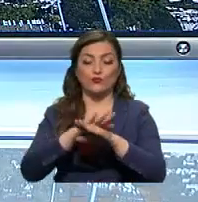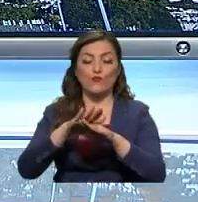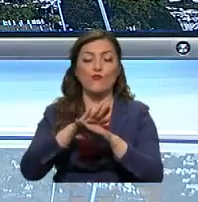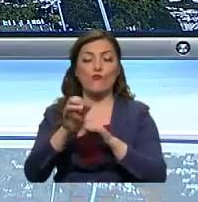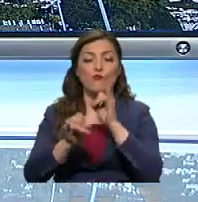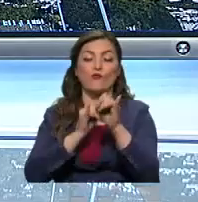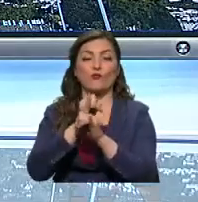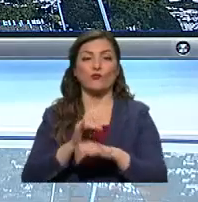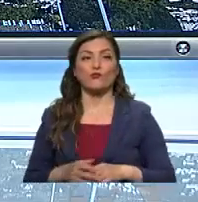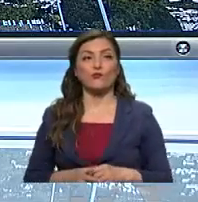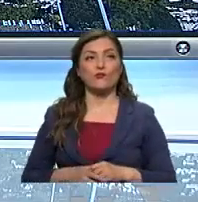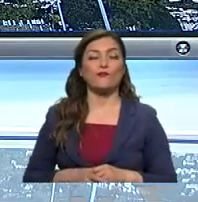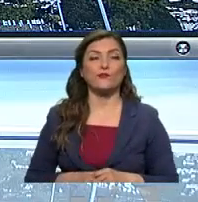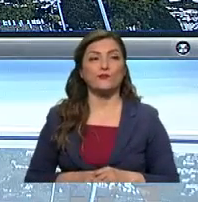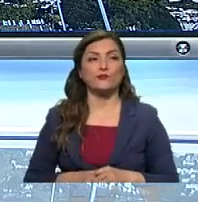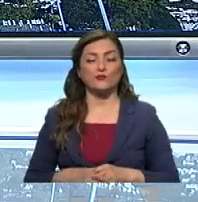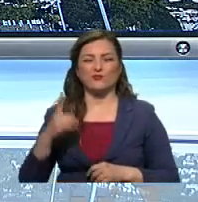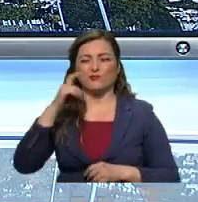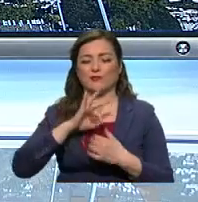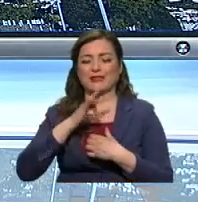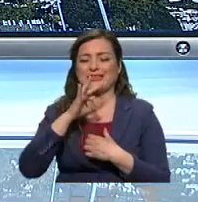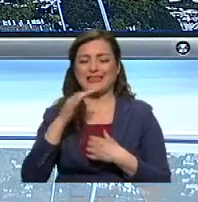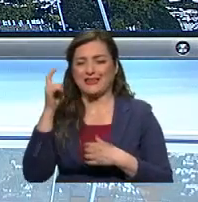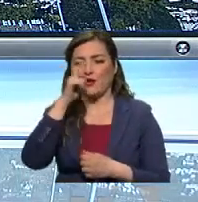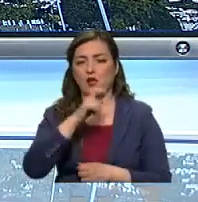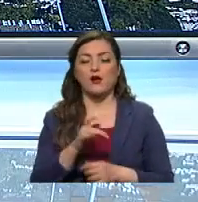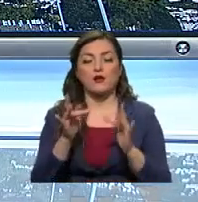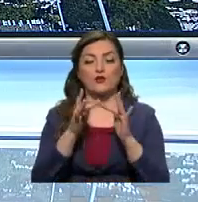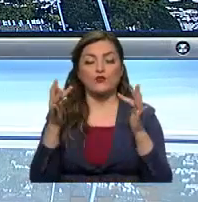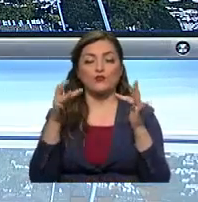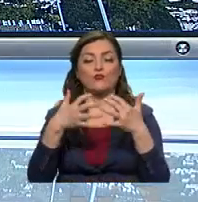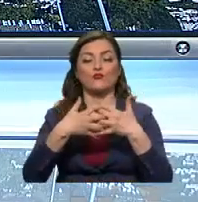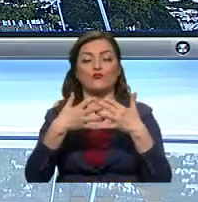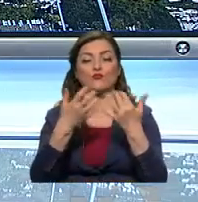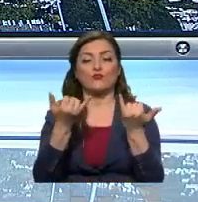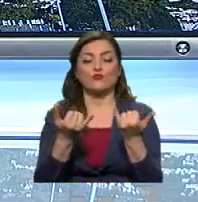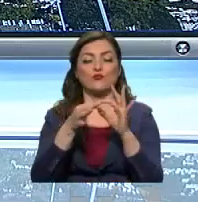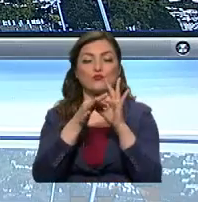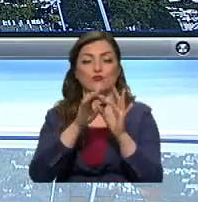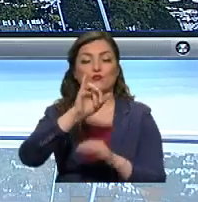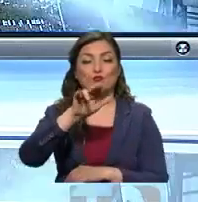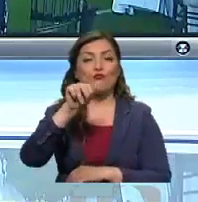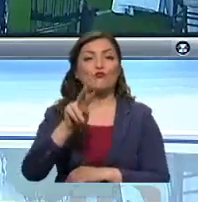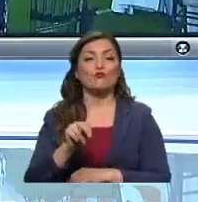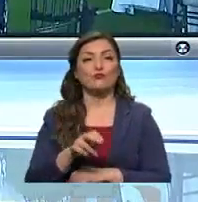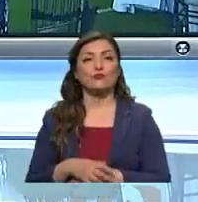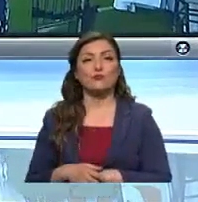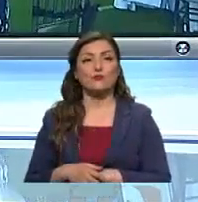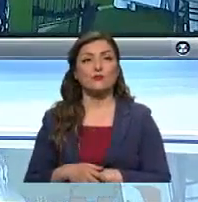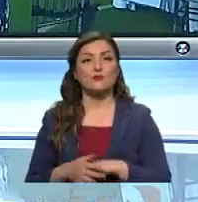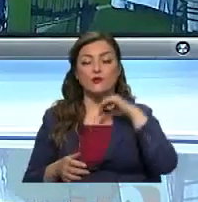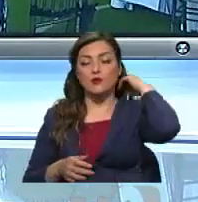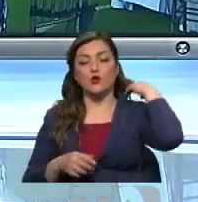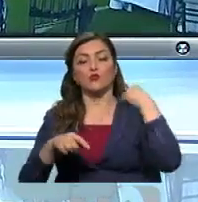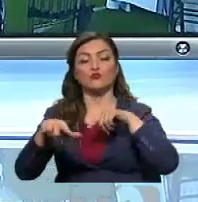bachillerato internacional en medio de las complicaciones por el COVID-19. Tomamos contacto a esta hora de la mañana con nuestro compañero Juan Miguel Rodríguez, quien se